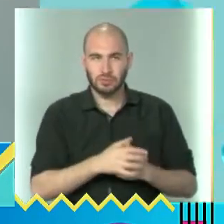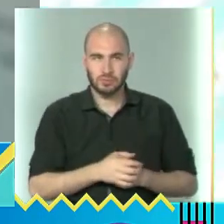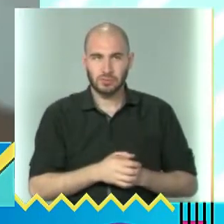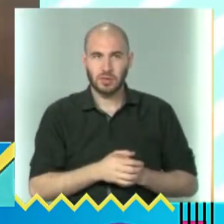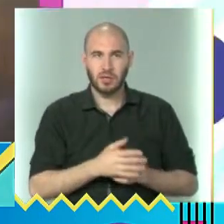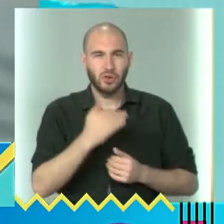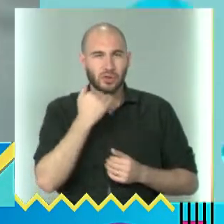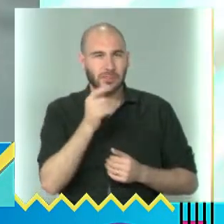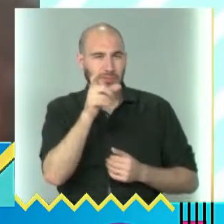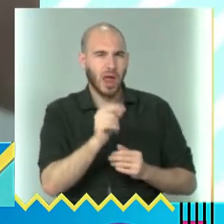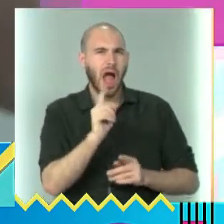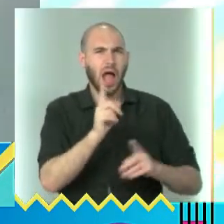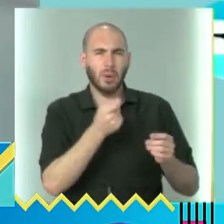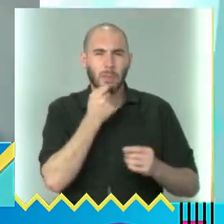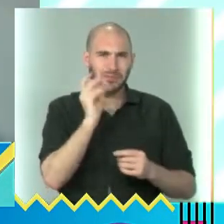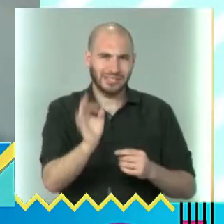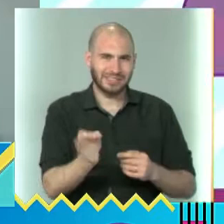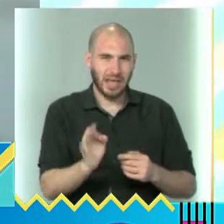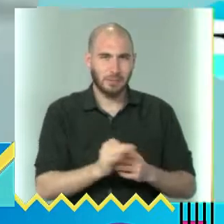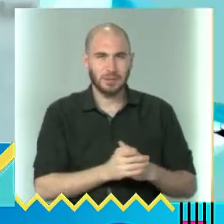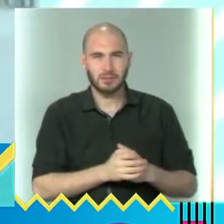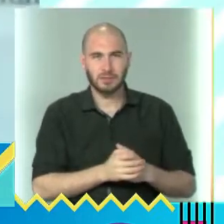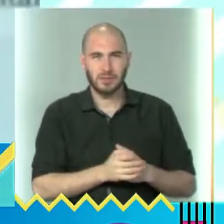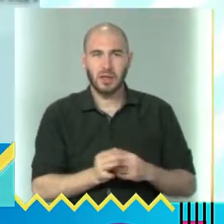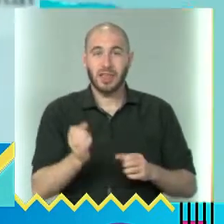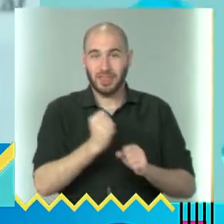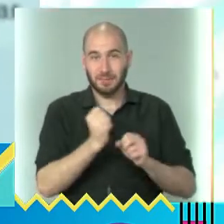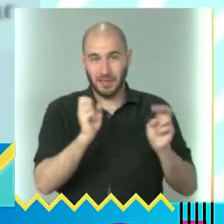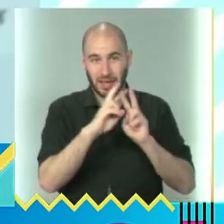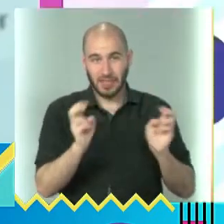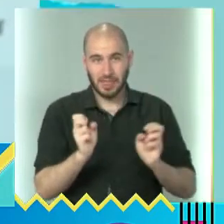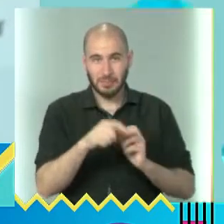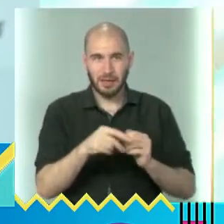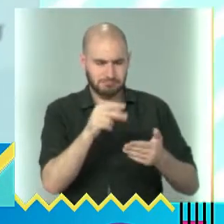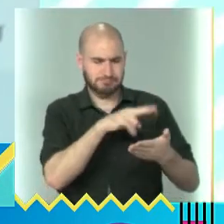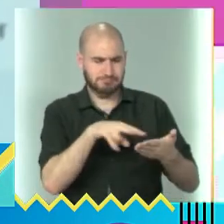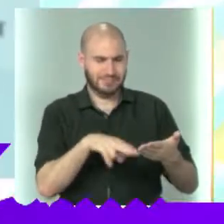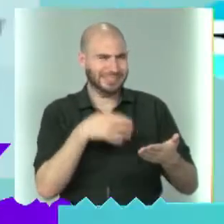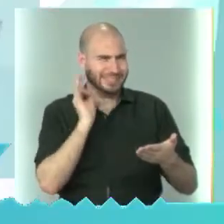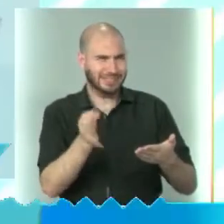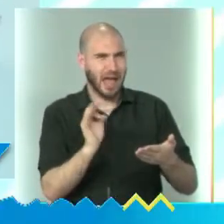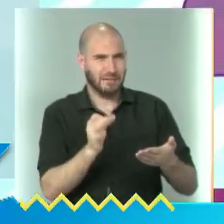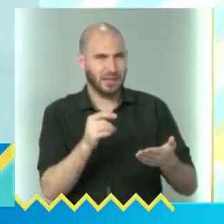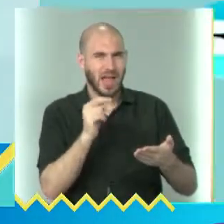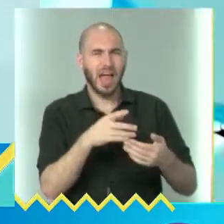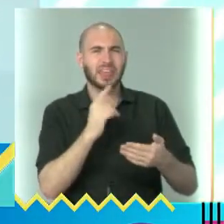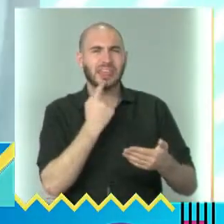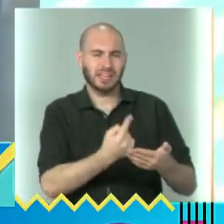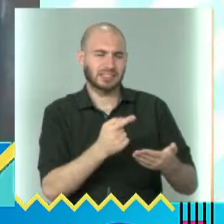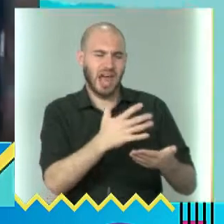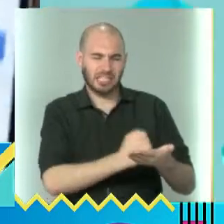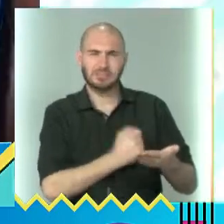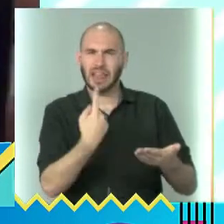no sé si alguien, quizá un especialista, alguien que trabaja en el tema, lee, sabe a qué le está diciendo que